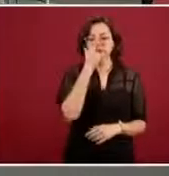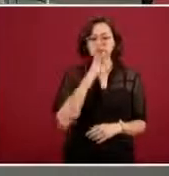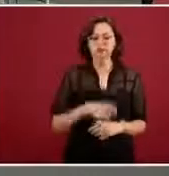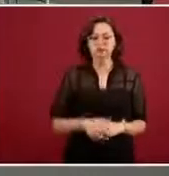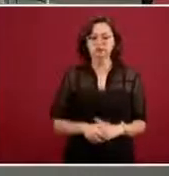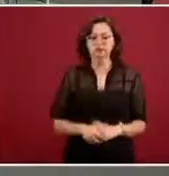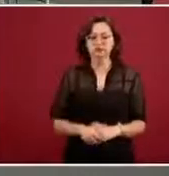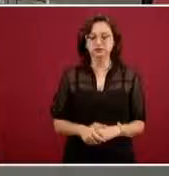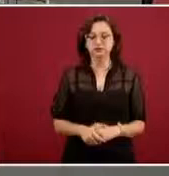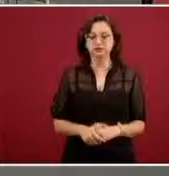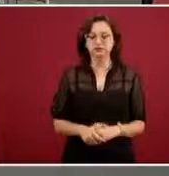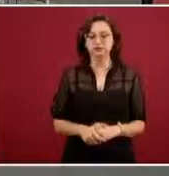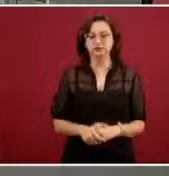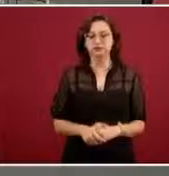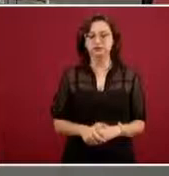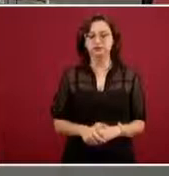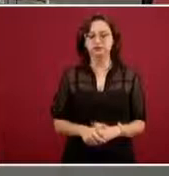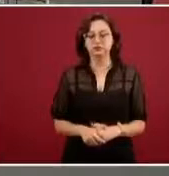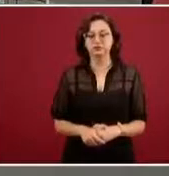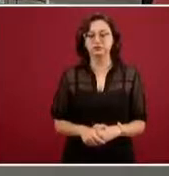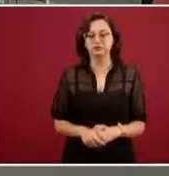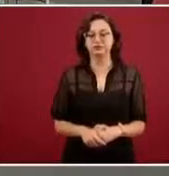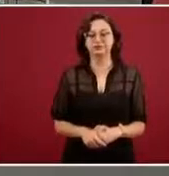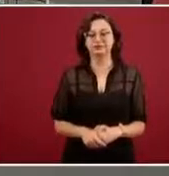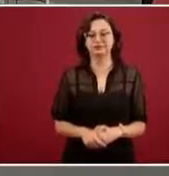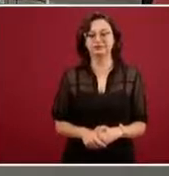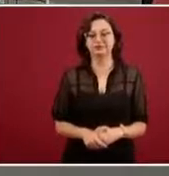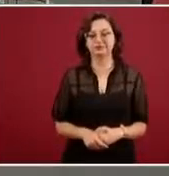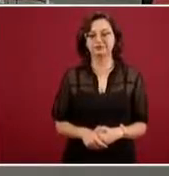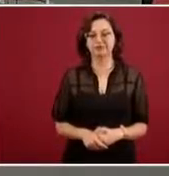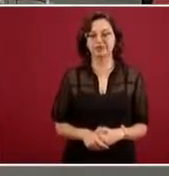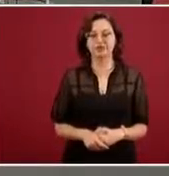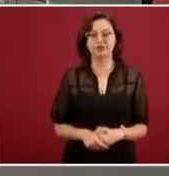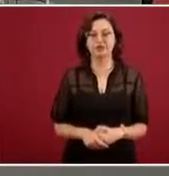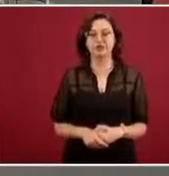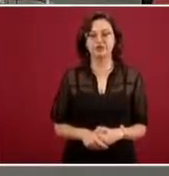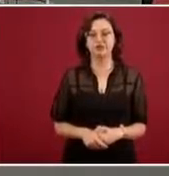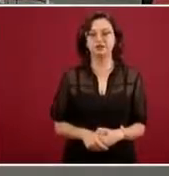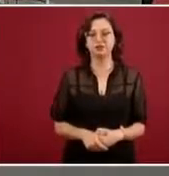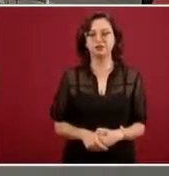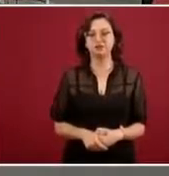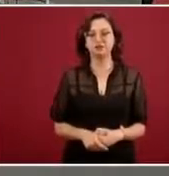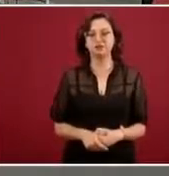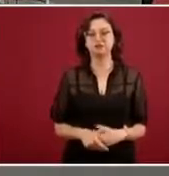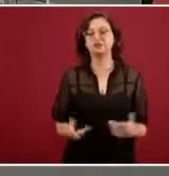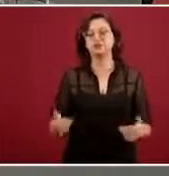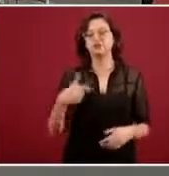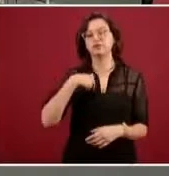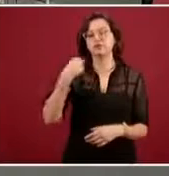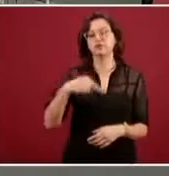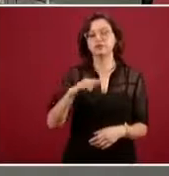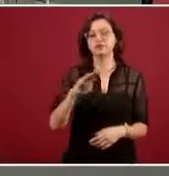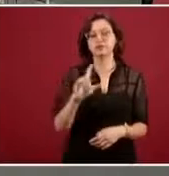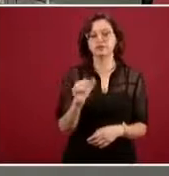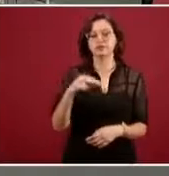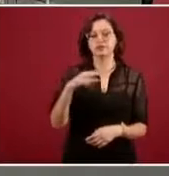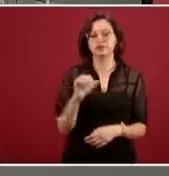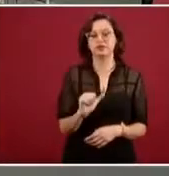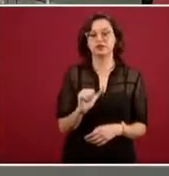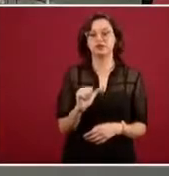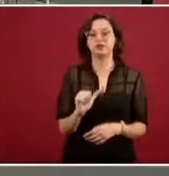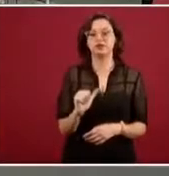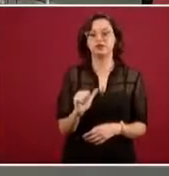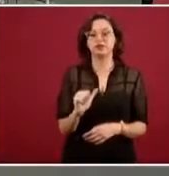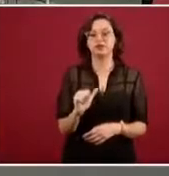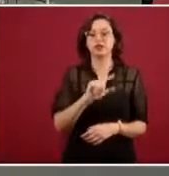Ahorita, ojalá de tiempo. Gracias. Muchas gracias, doctor. Buenas noches a todos. Bianca Aguirre, de Notimex Televisión. En